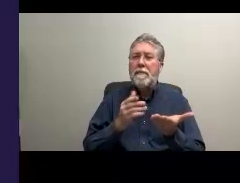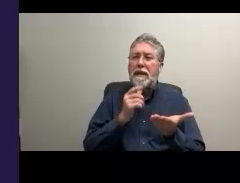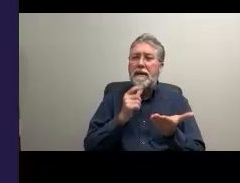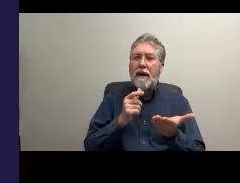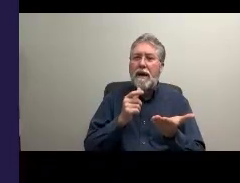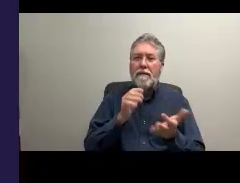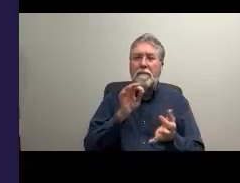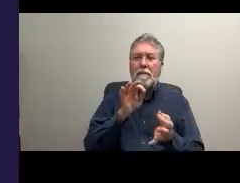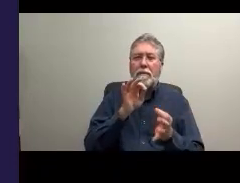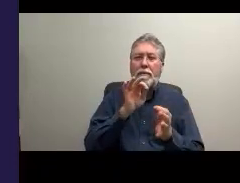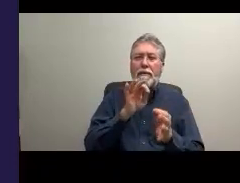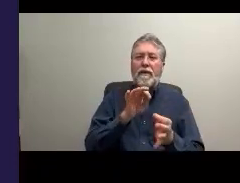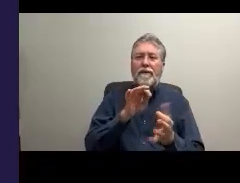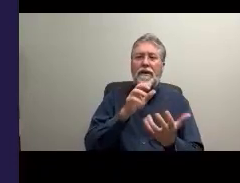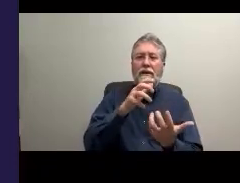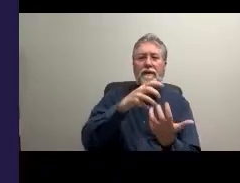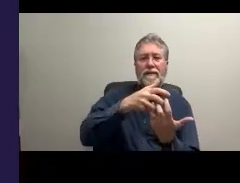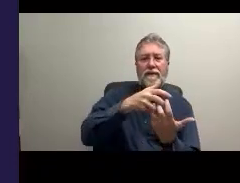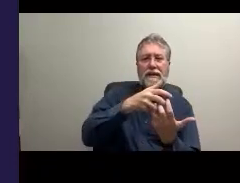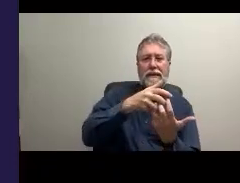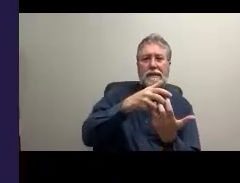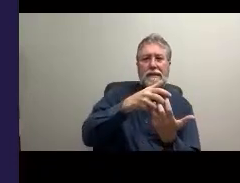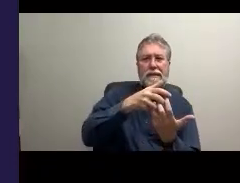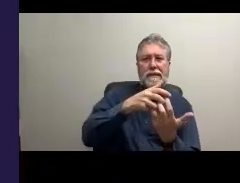lo que es la tierra y lo que es el agua.